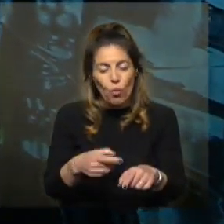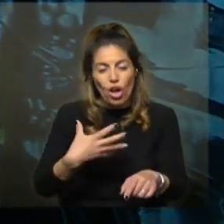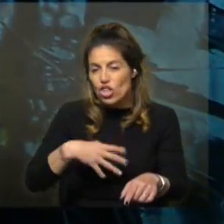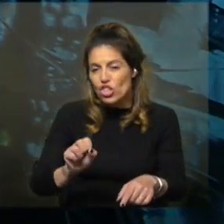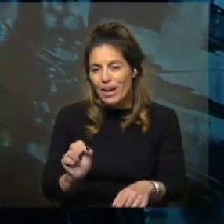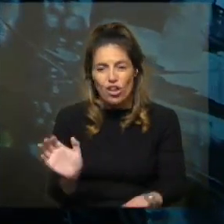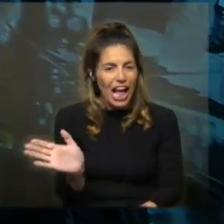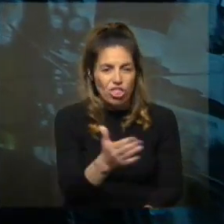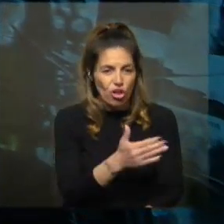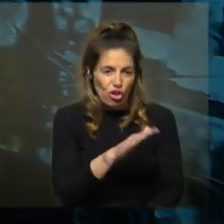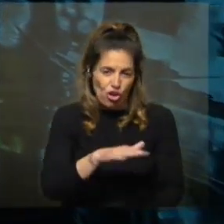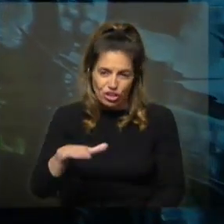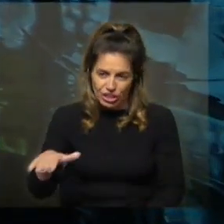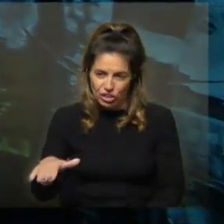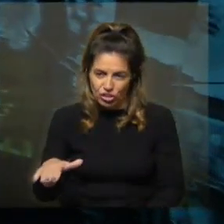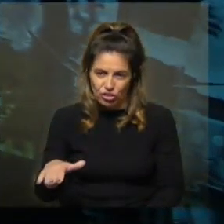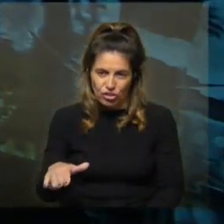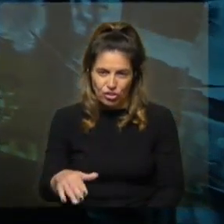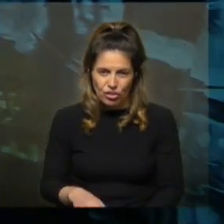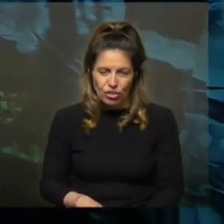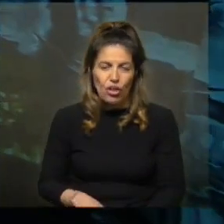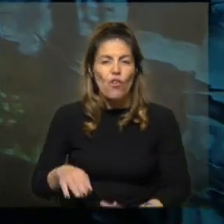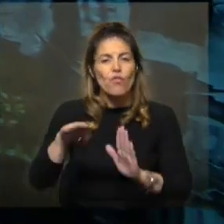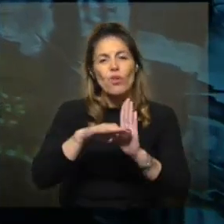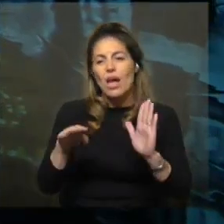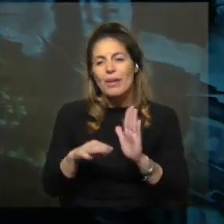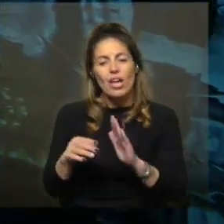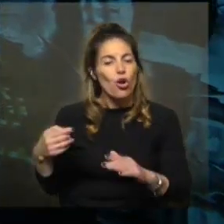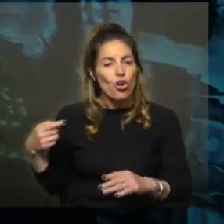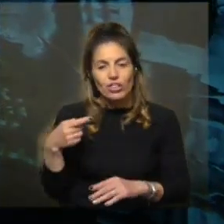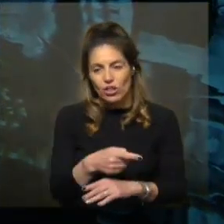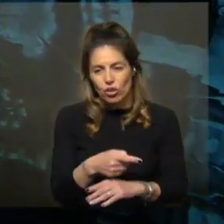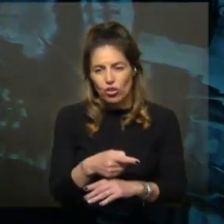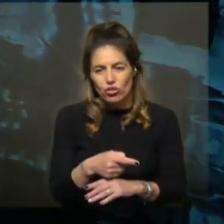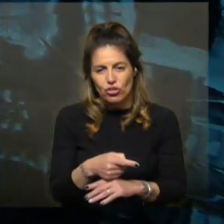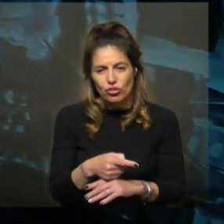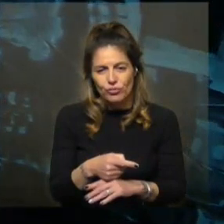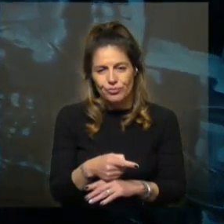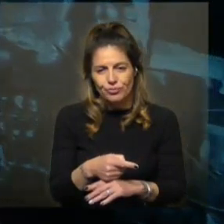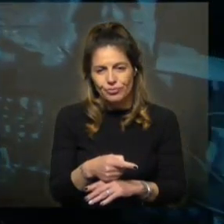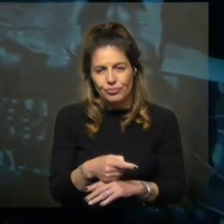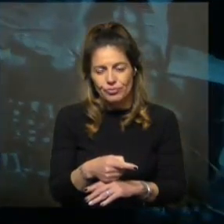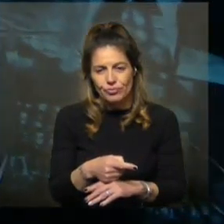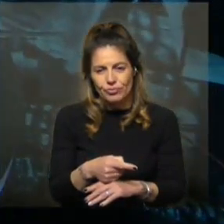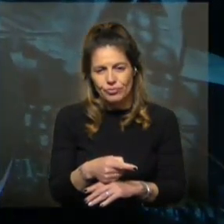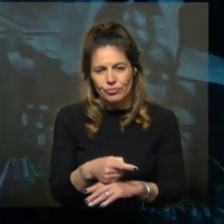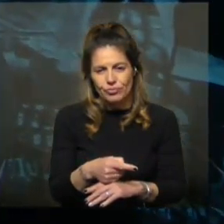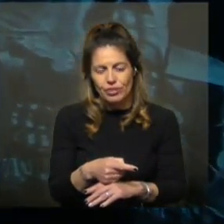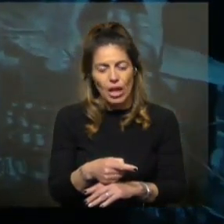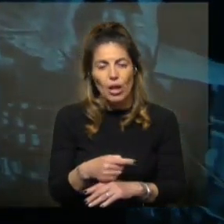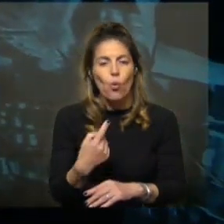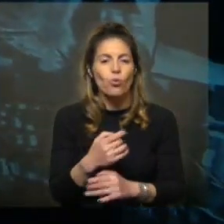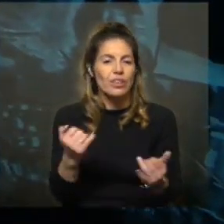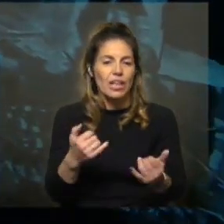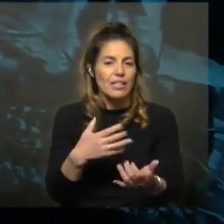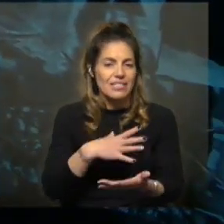todos los niños Ah bien fue una medida contra todos y no fue por edad va fuera los niños